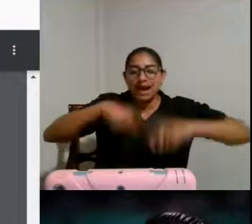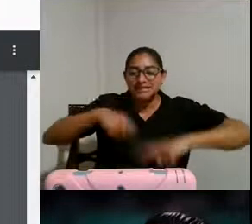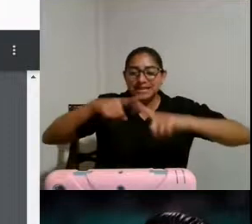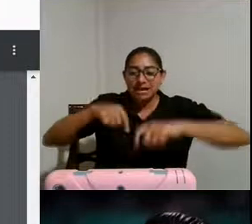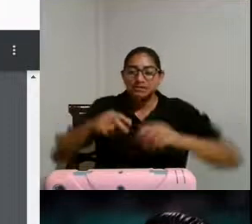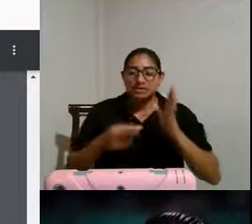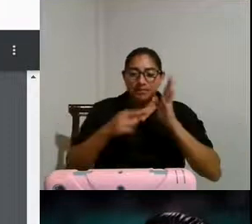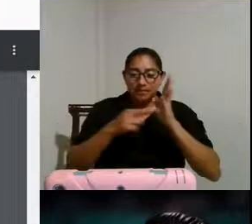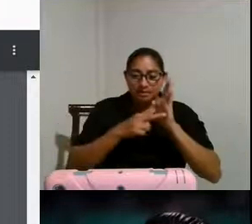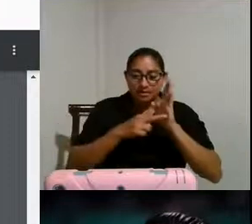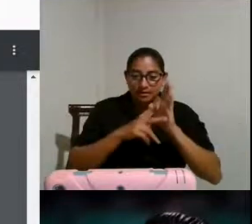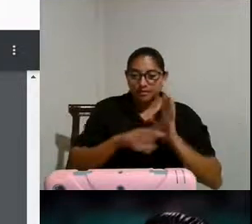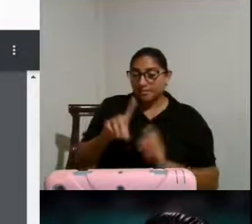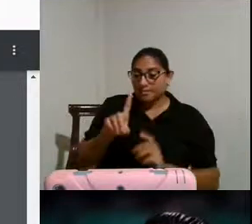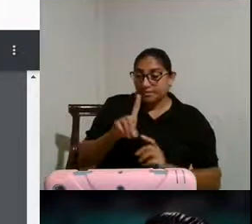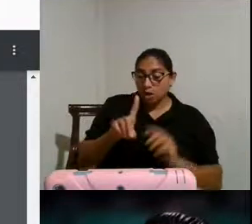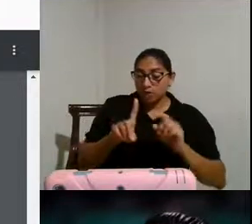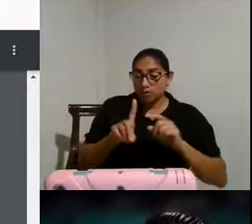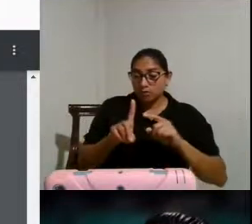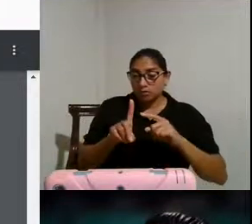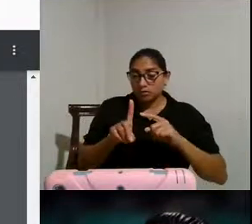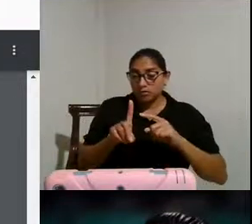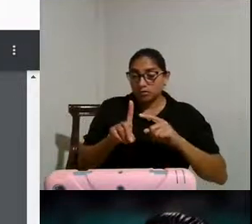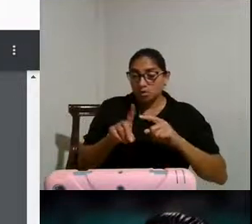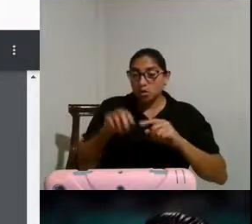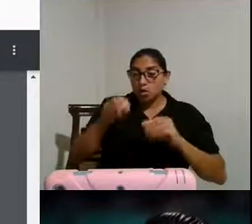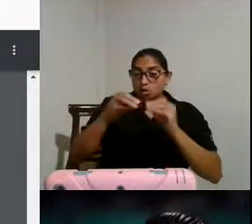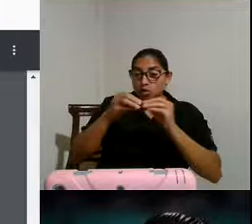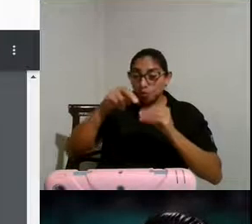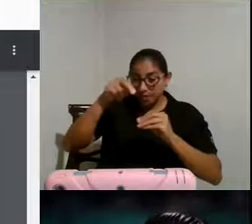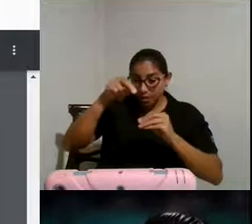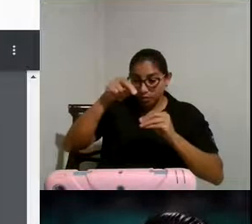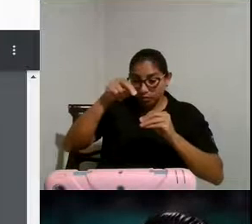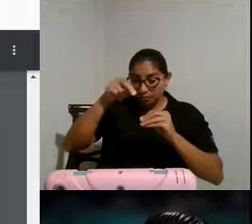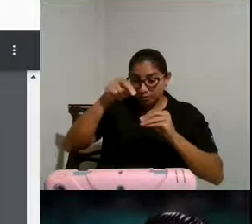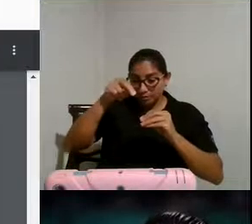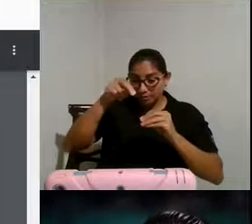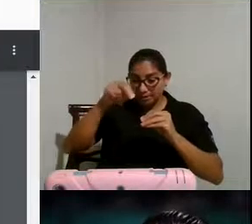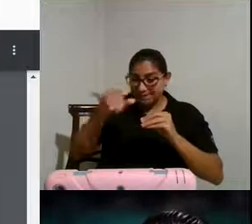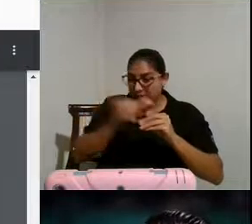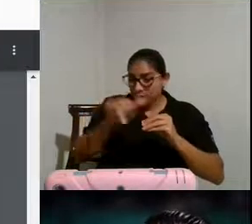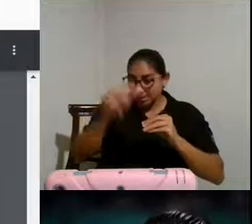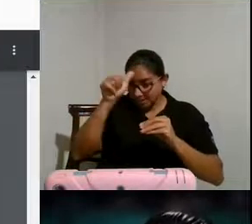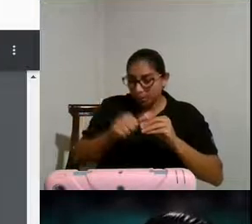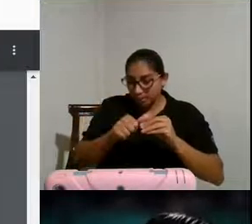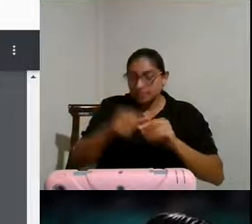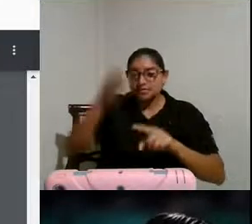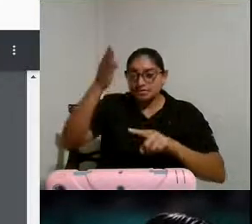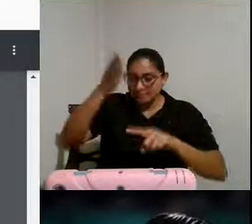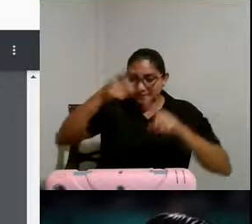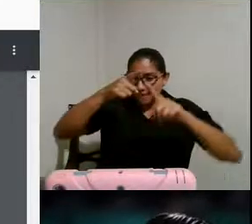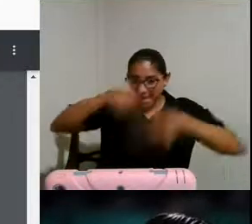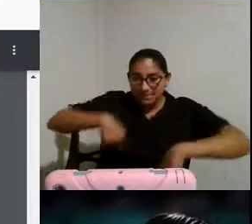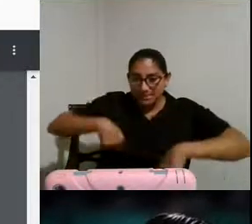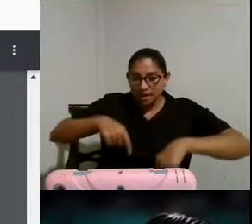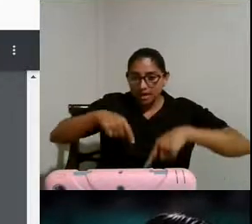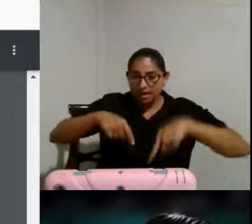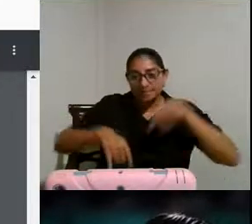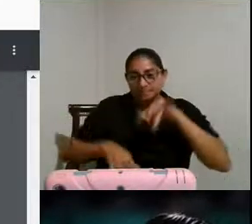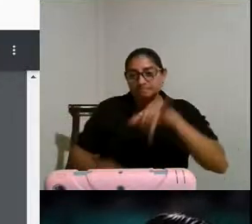denominador con un factor del numerador que sea igual, ¿verdad? Entonces, si nosotros